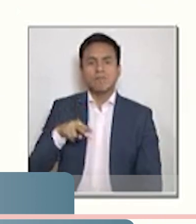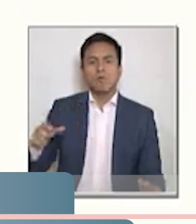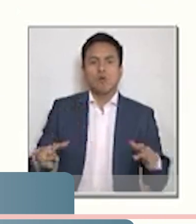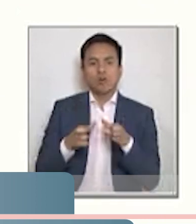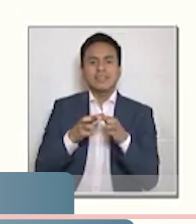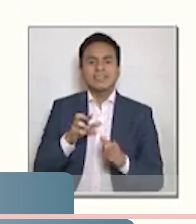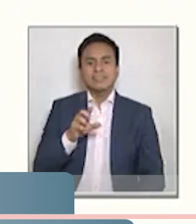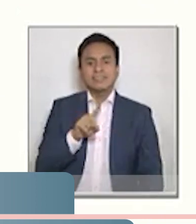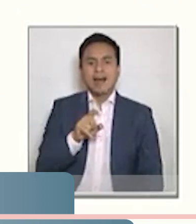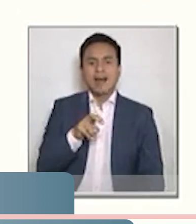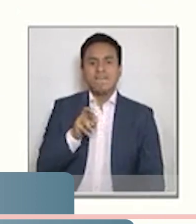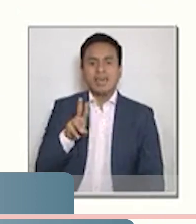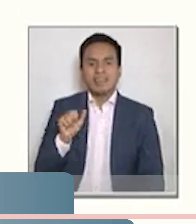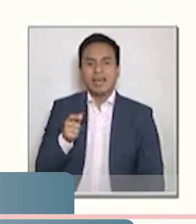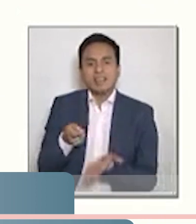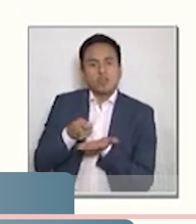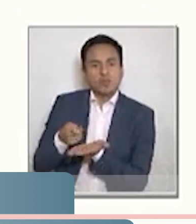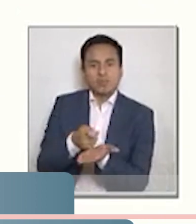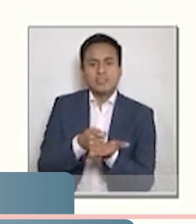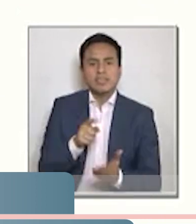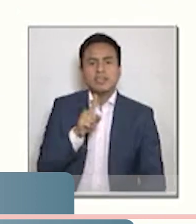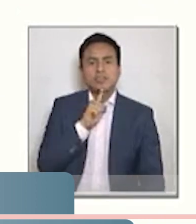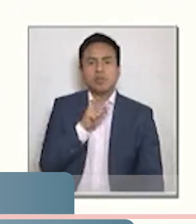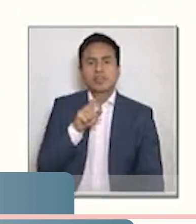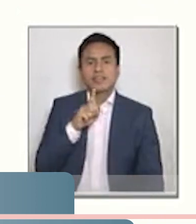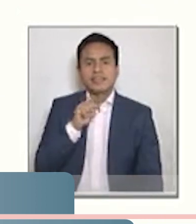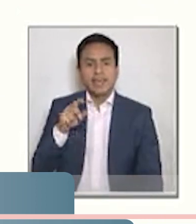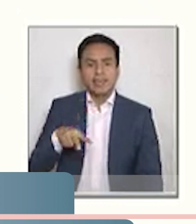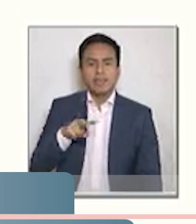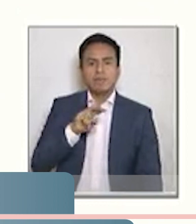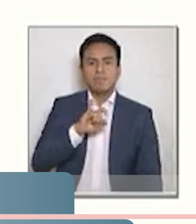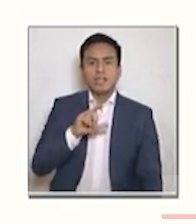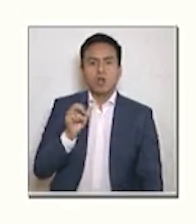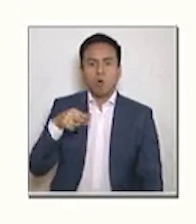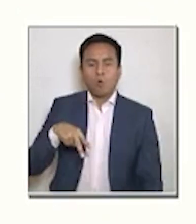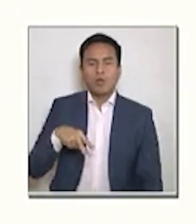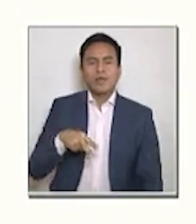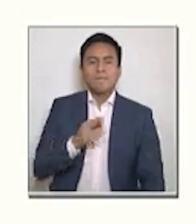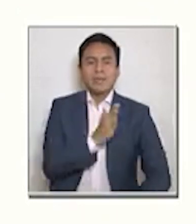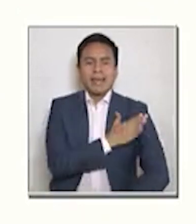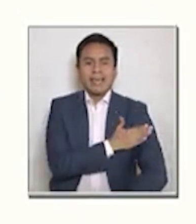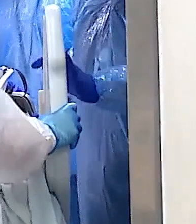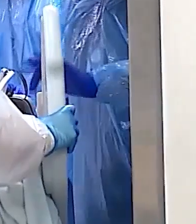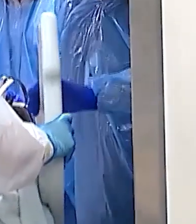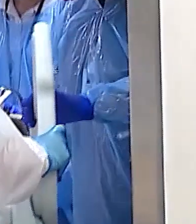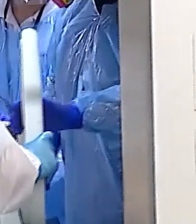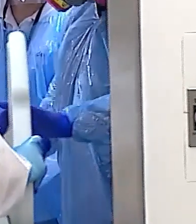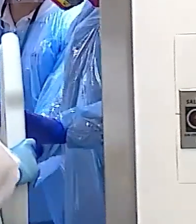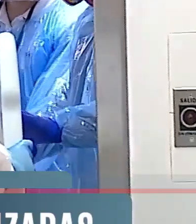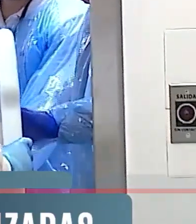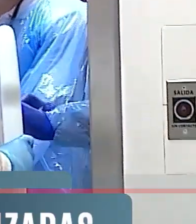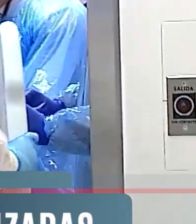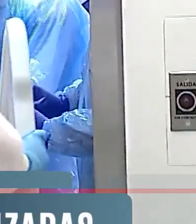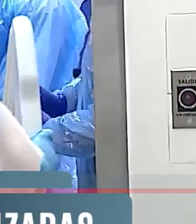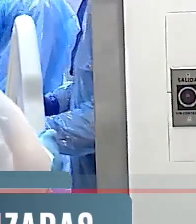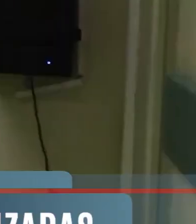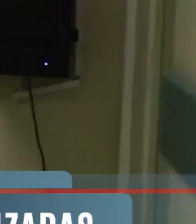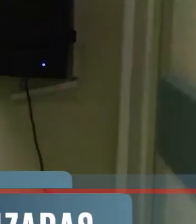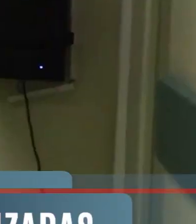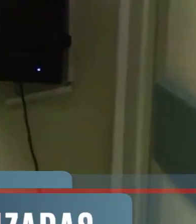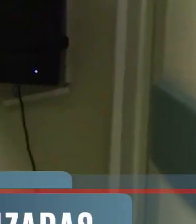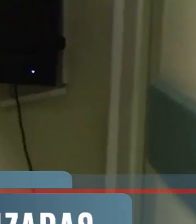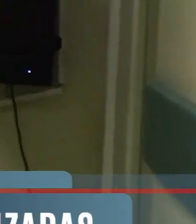teodoro schmidt toltén vilcún villarrica sol sol respecto a las cifras de hospitalizados